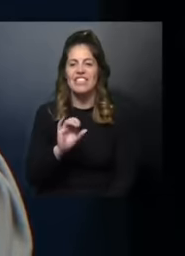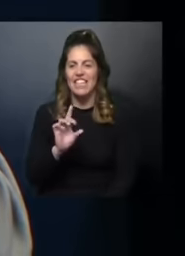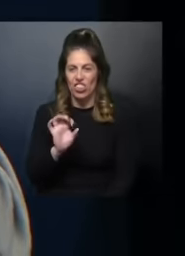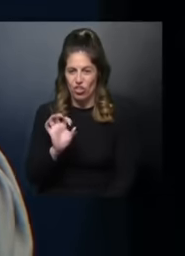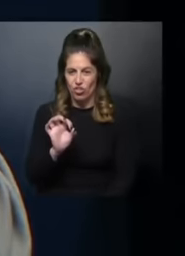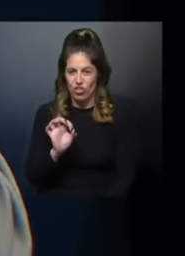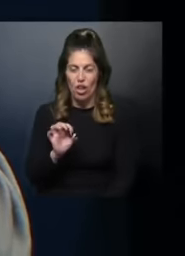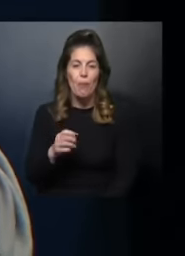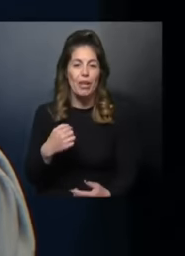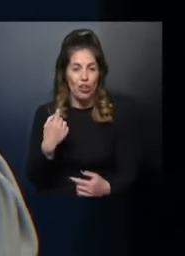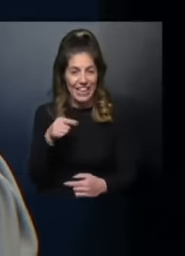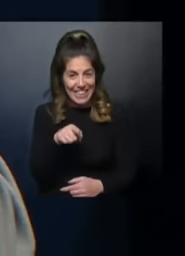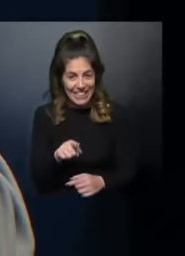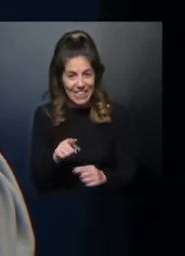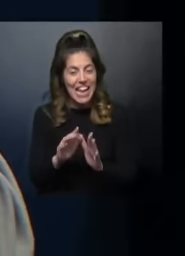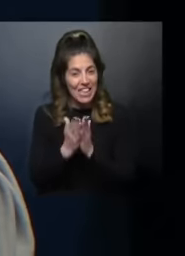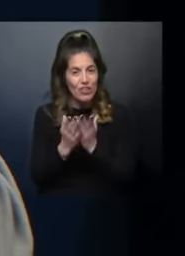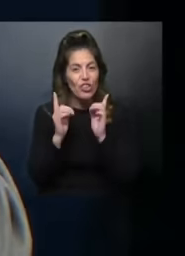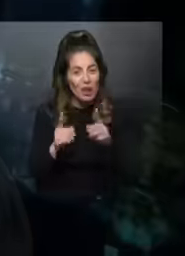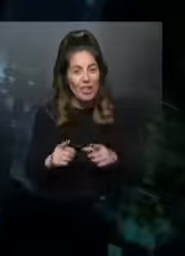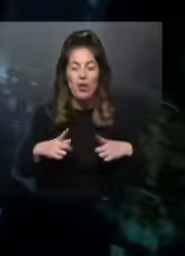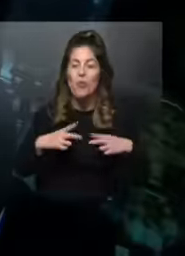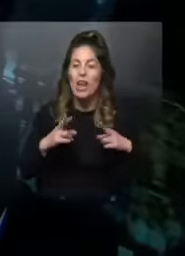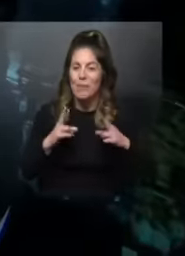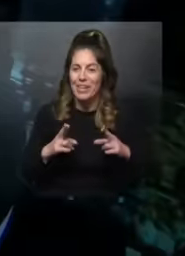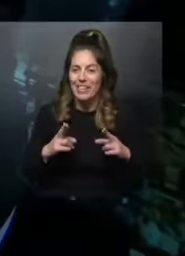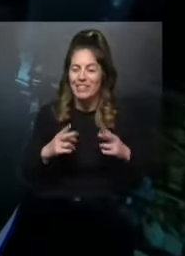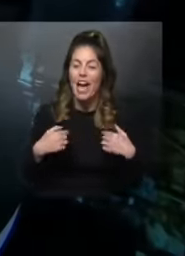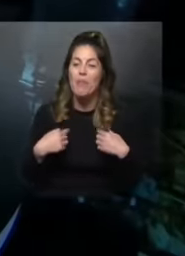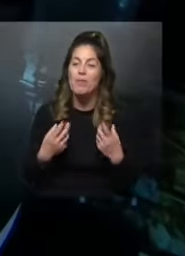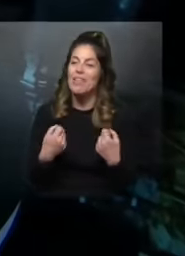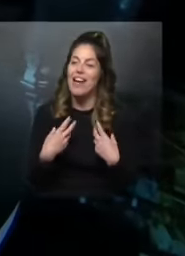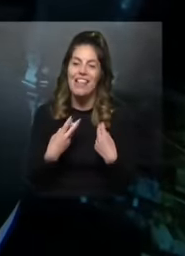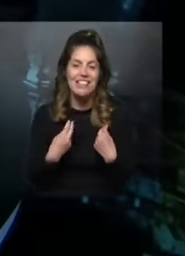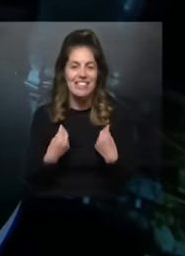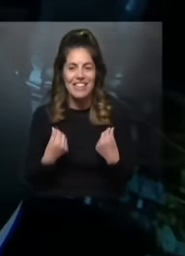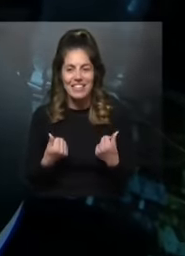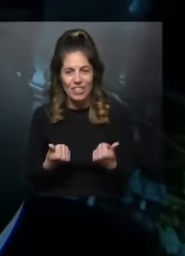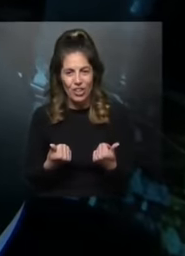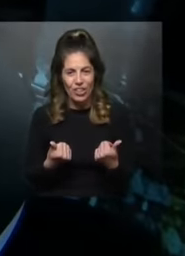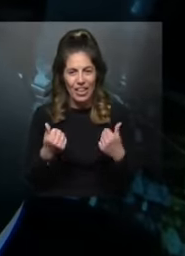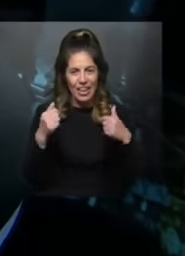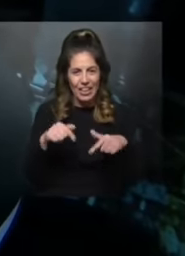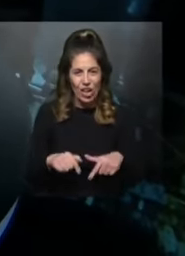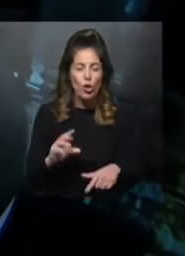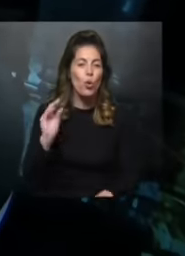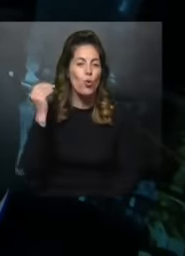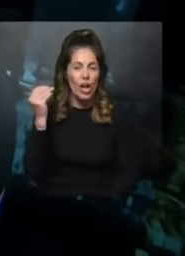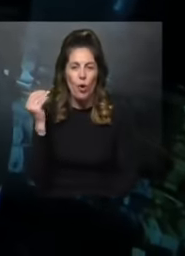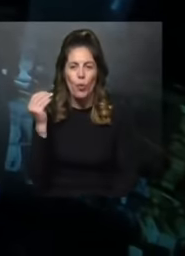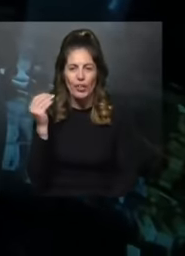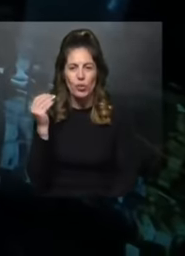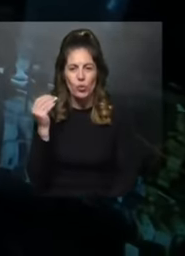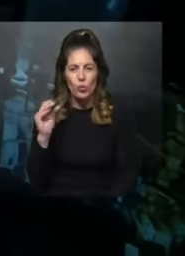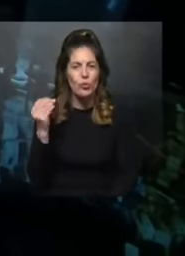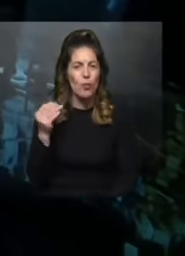en nosotros los vencidos hay una esperanza. Claro. Y a mí me da la sensación de que quizás hoy hay una juventud que tiene de otros